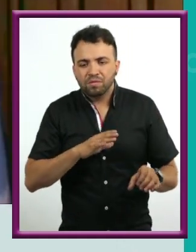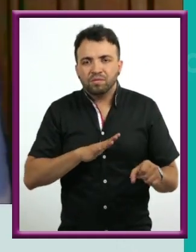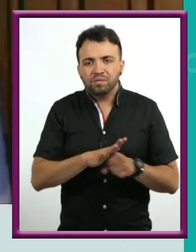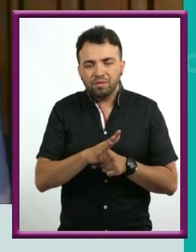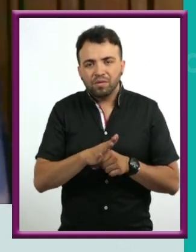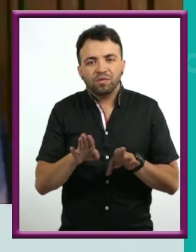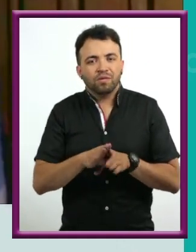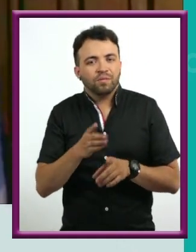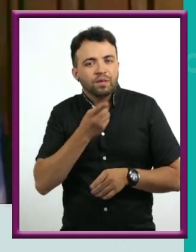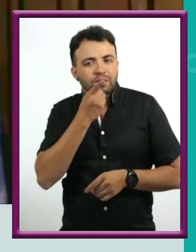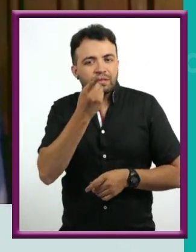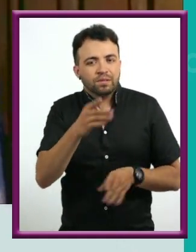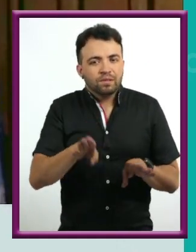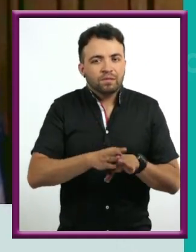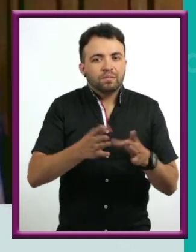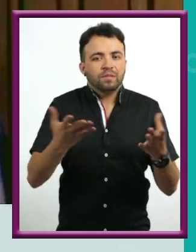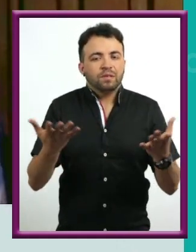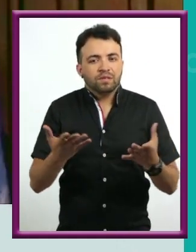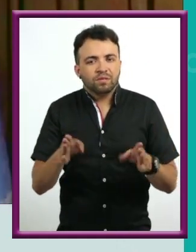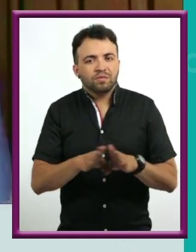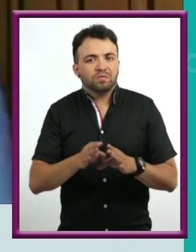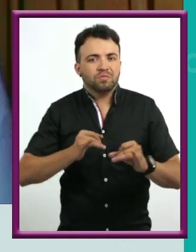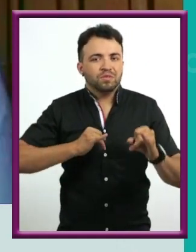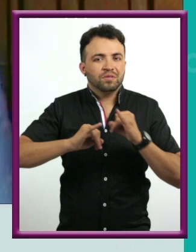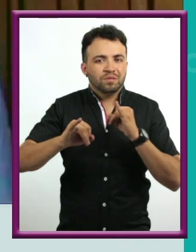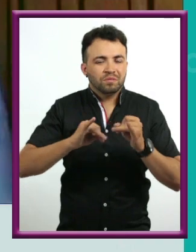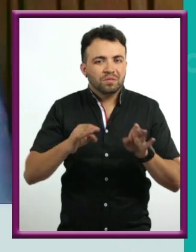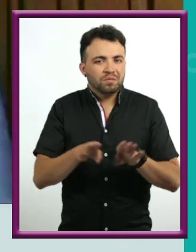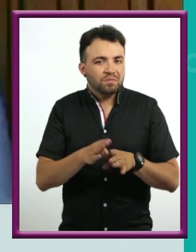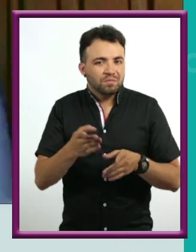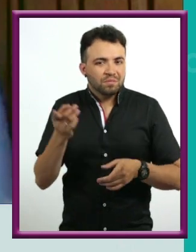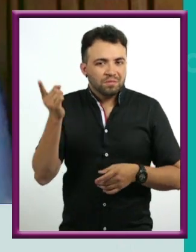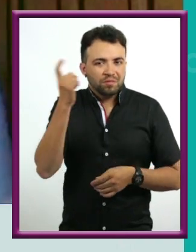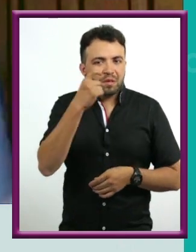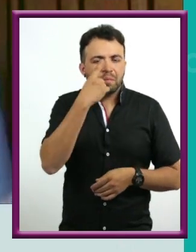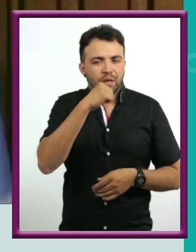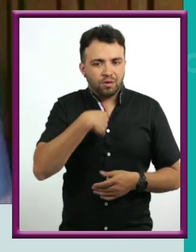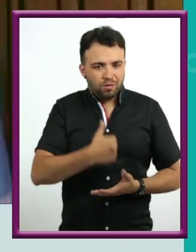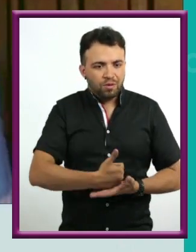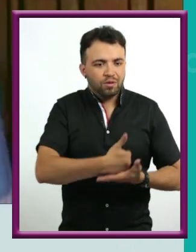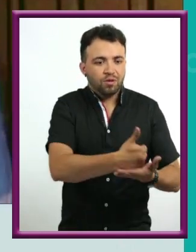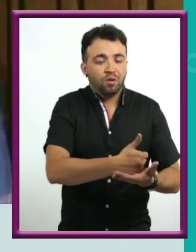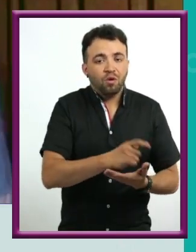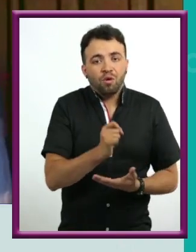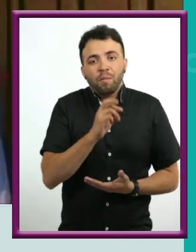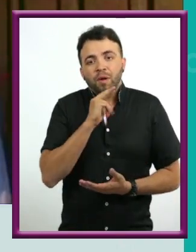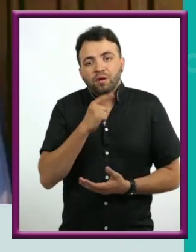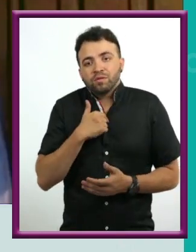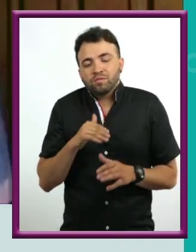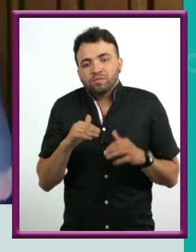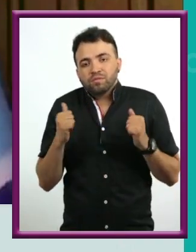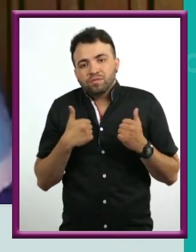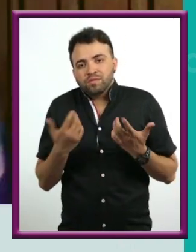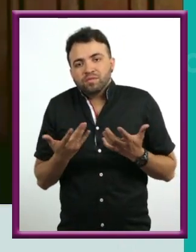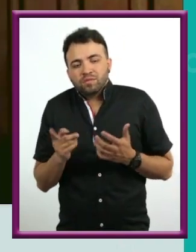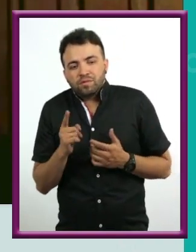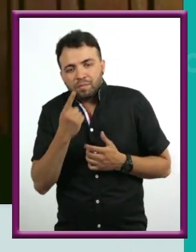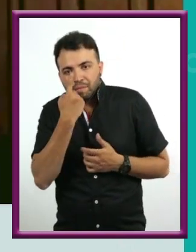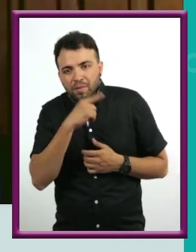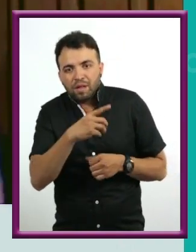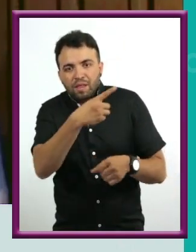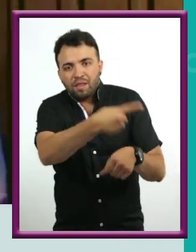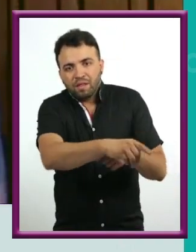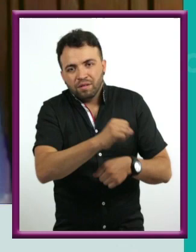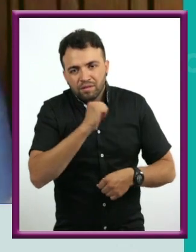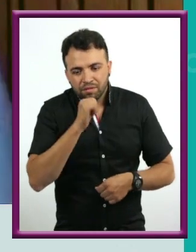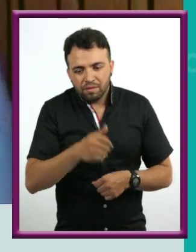negativo. Pienso muchas veces cómo hacerlo, cómo decirlo, cómo interpretarlo, para que la persona o le ayude o simplemente no hacerlo,